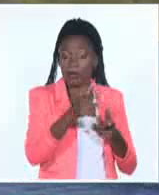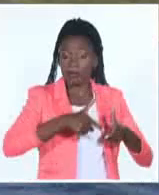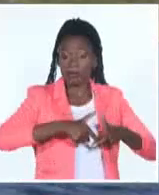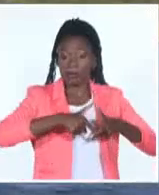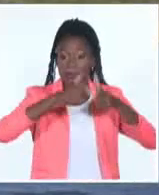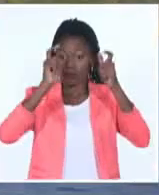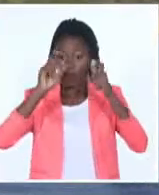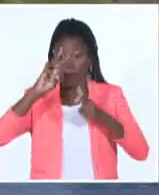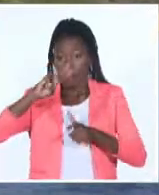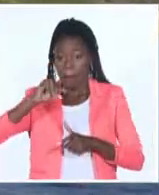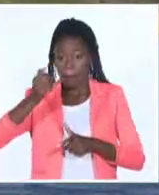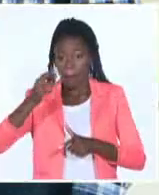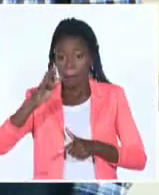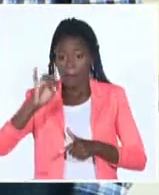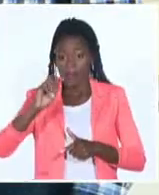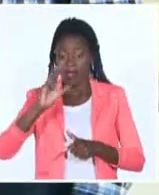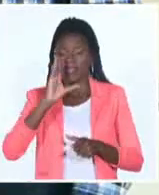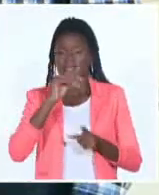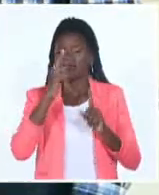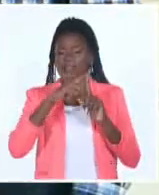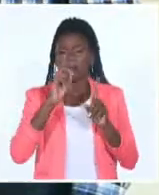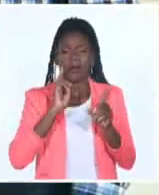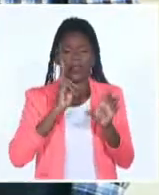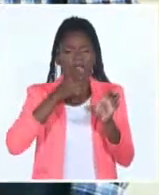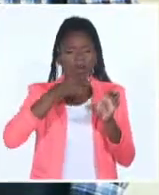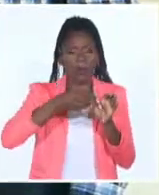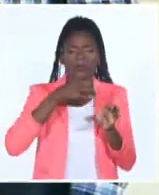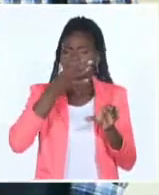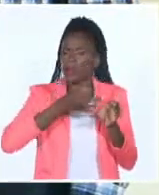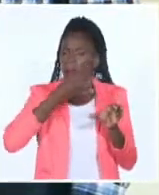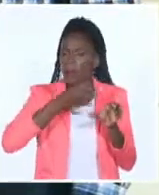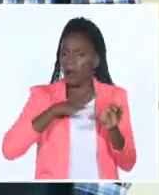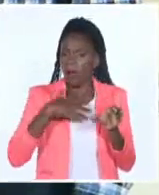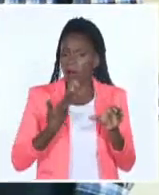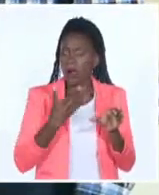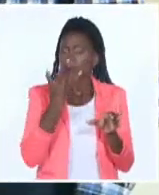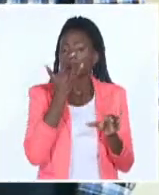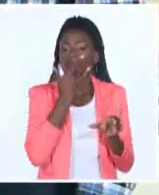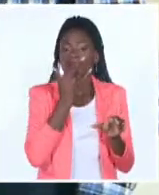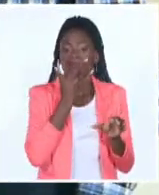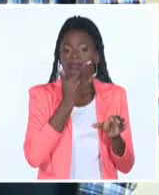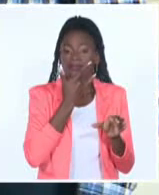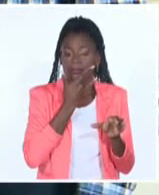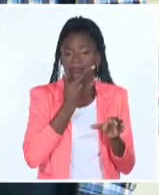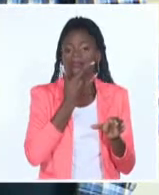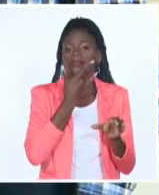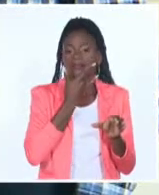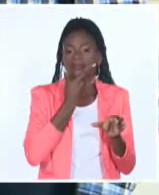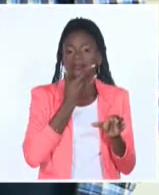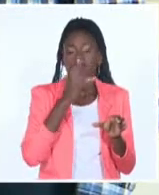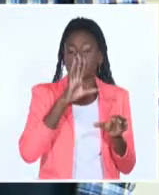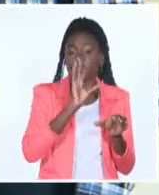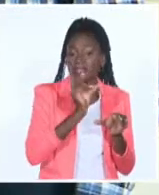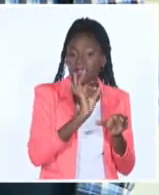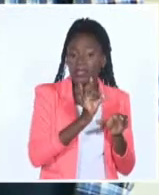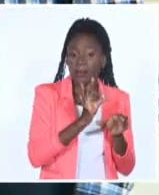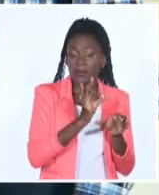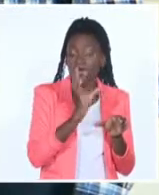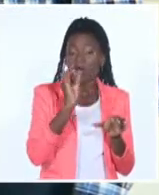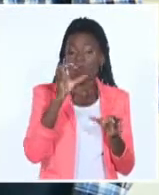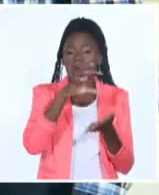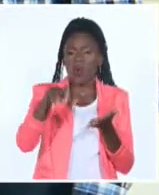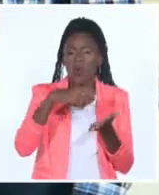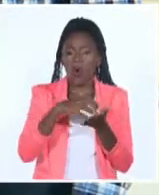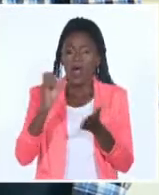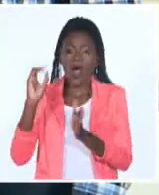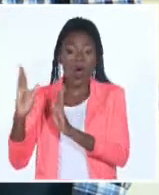termoeléctrica de Mariel. El tema del combustible, hemos explicado que ha habido su dificultad con la logística de combustible, básicamente la zona oriental. Eso ha ido en